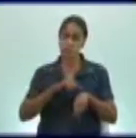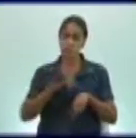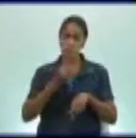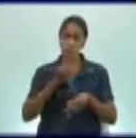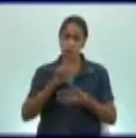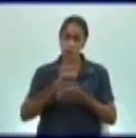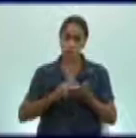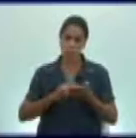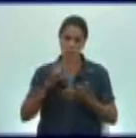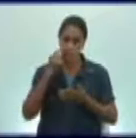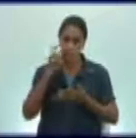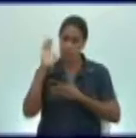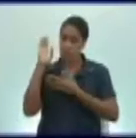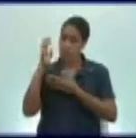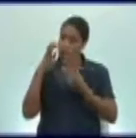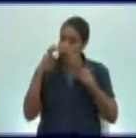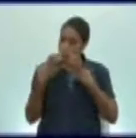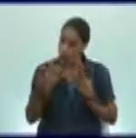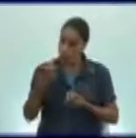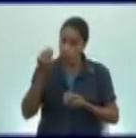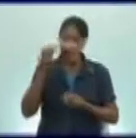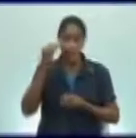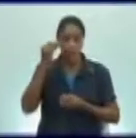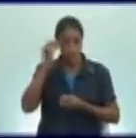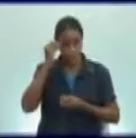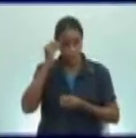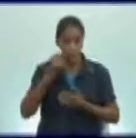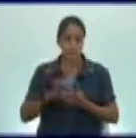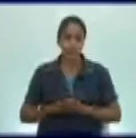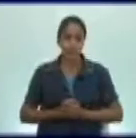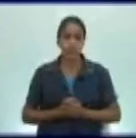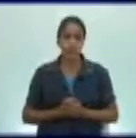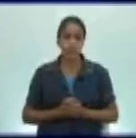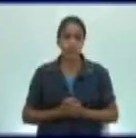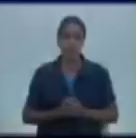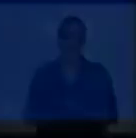que puedan copiar los nombres de este grupo.